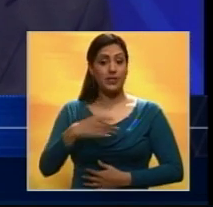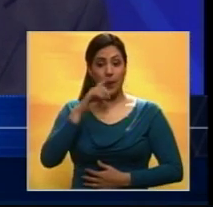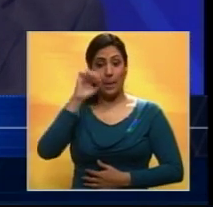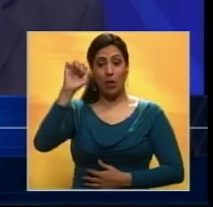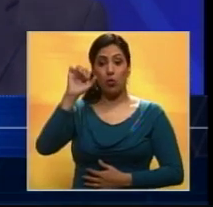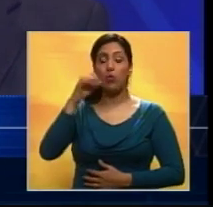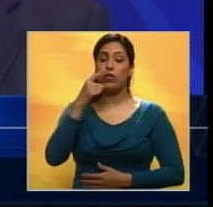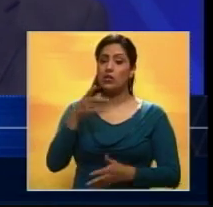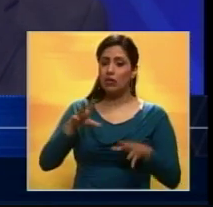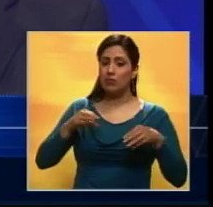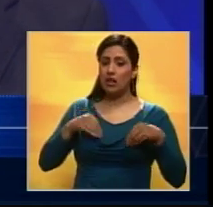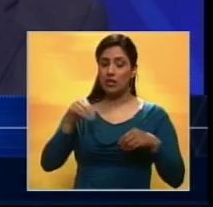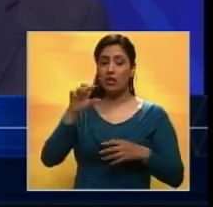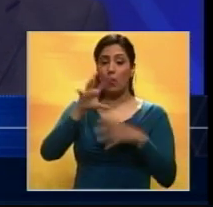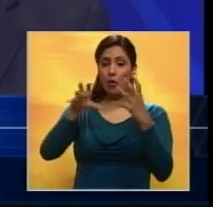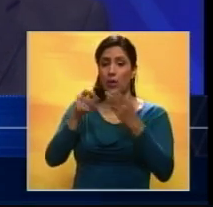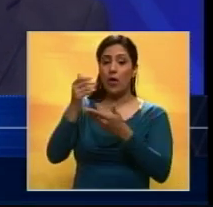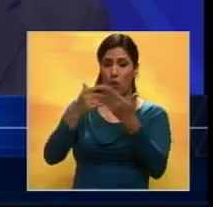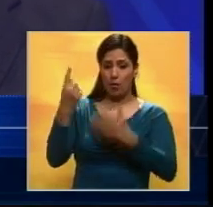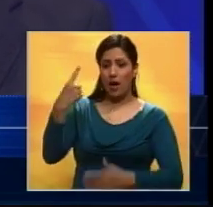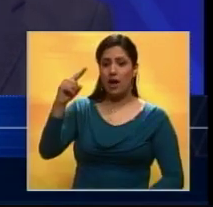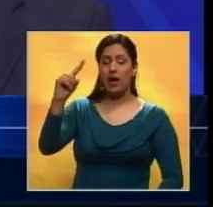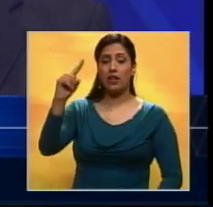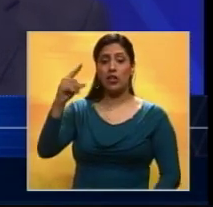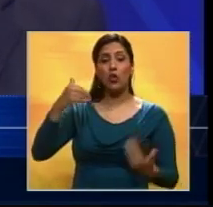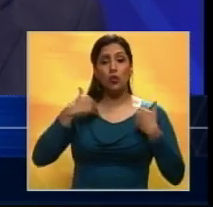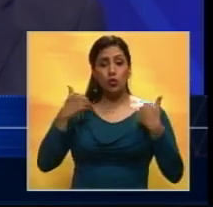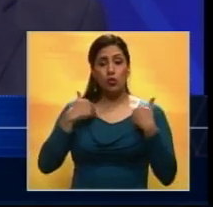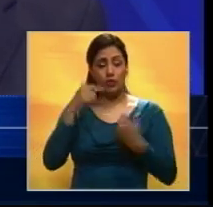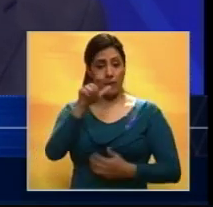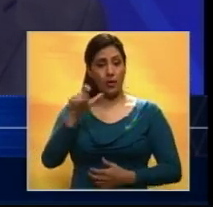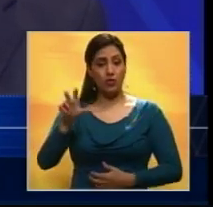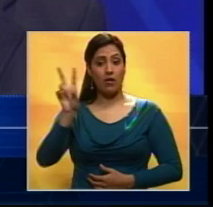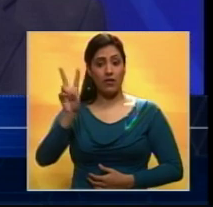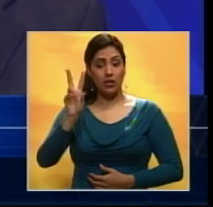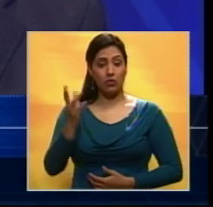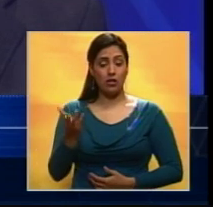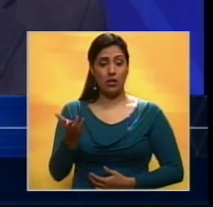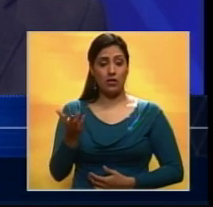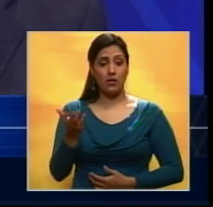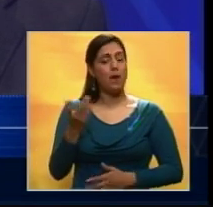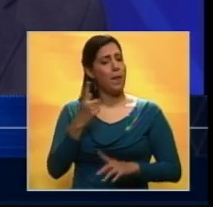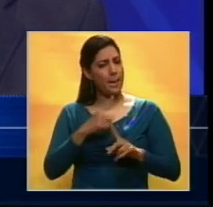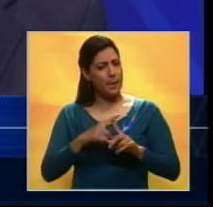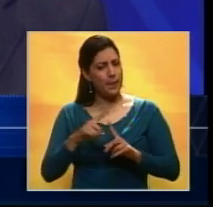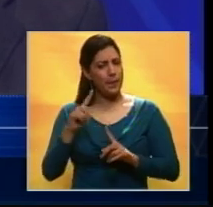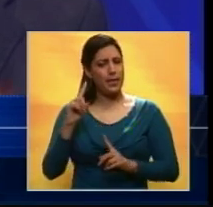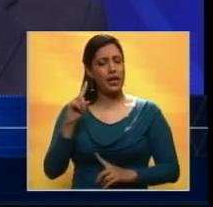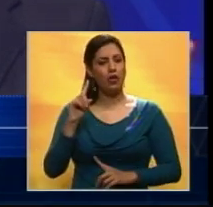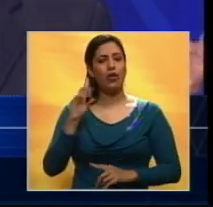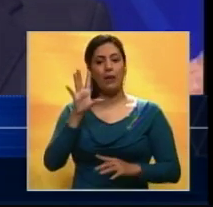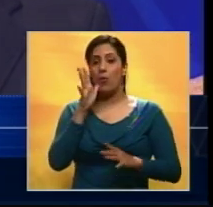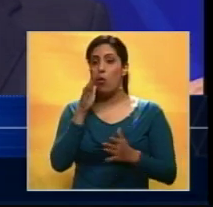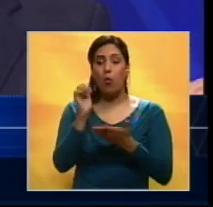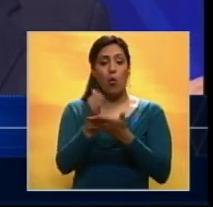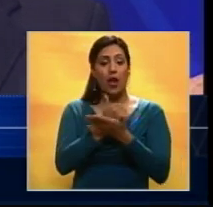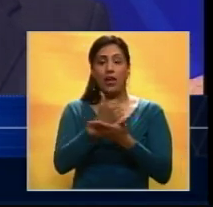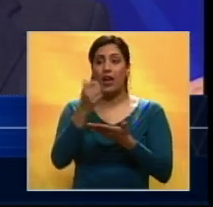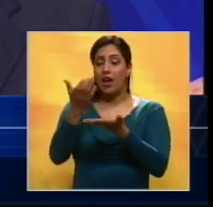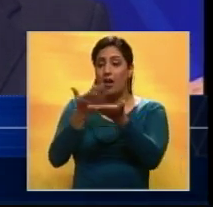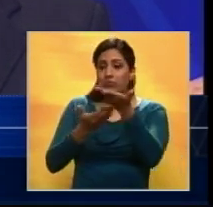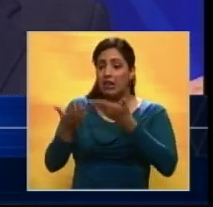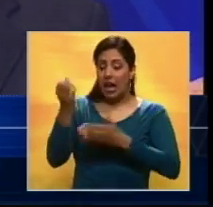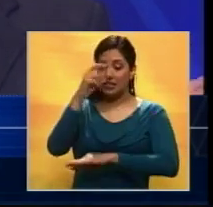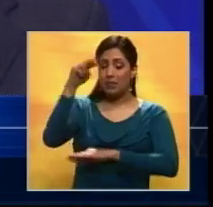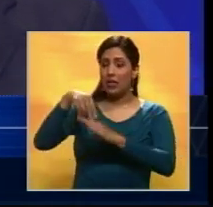no solamente reconoce que hay problemas económicos que impactan la vida social del país, sino que en ausencia de la cooperación de la